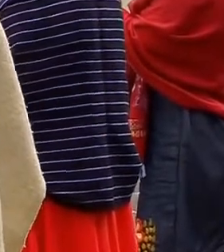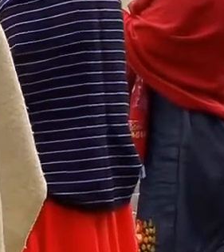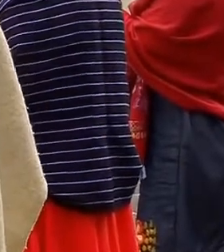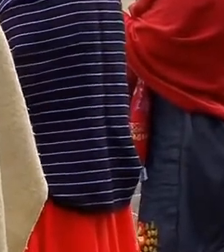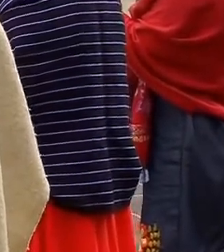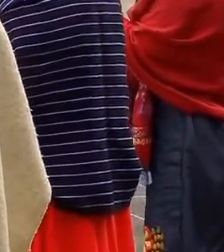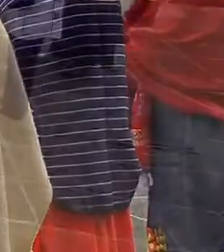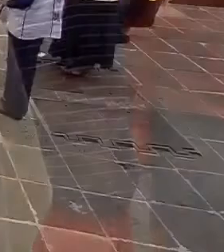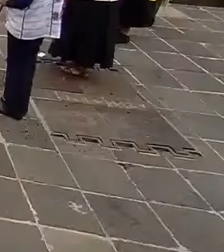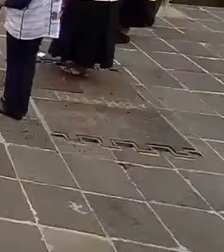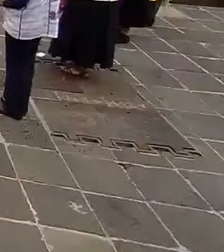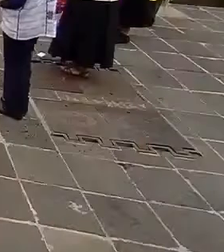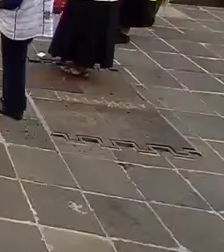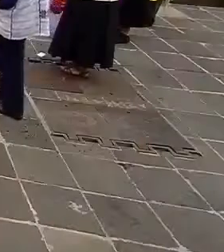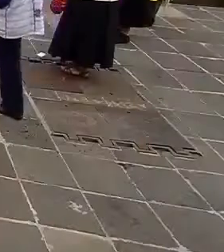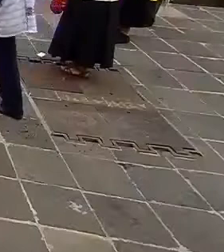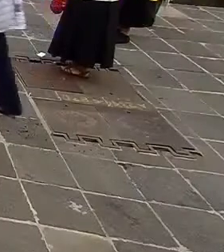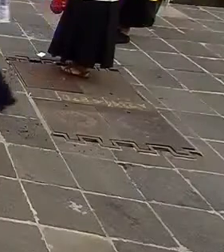Icuasico.